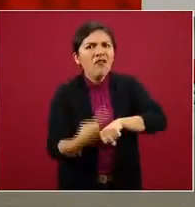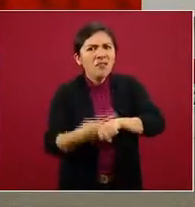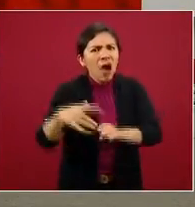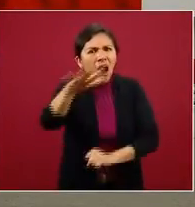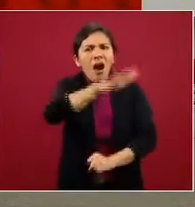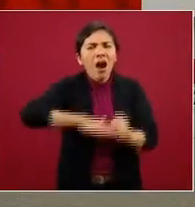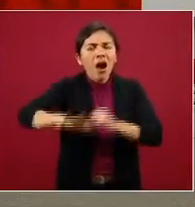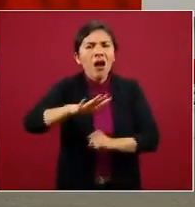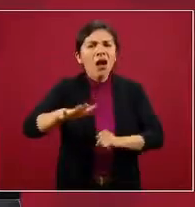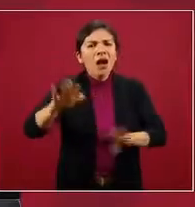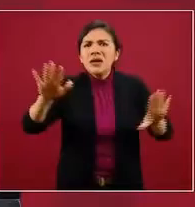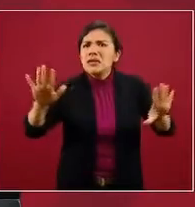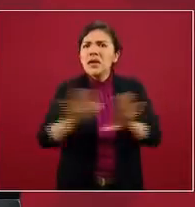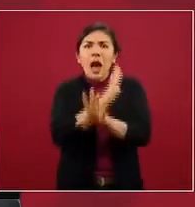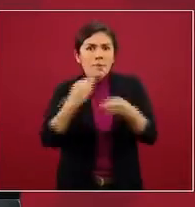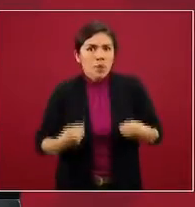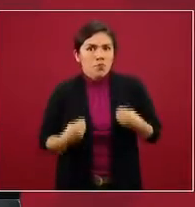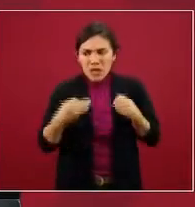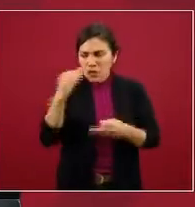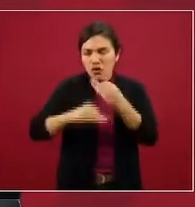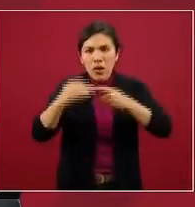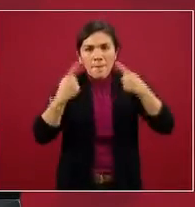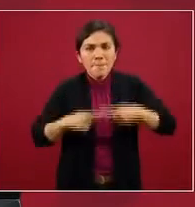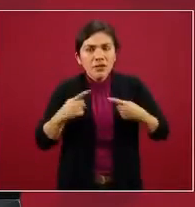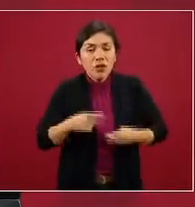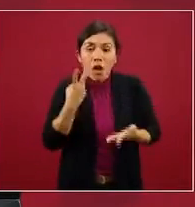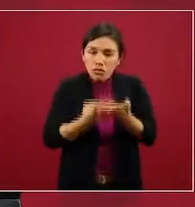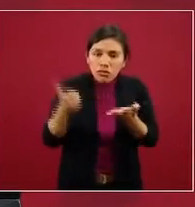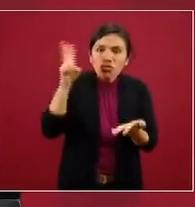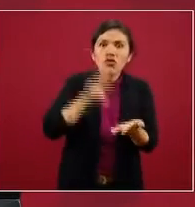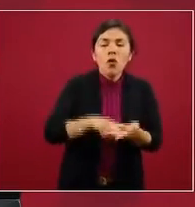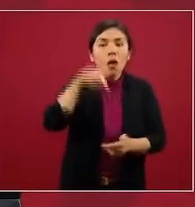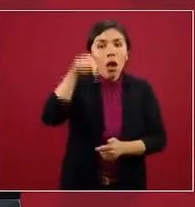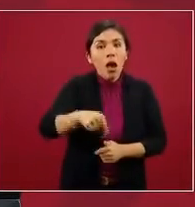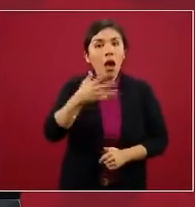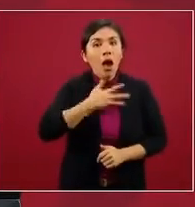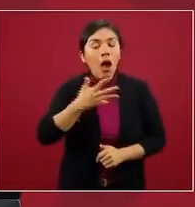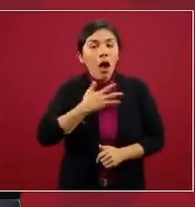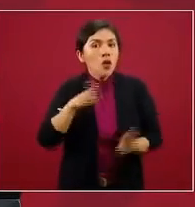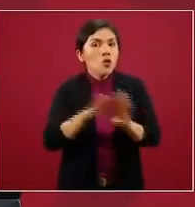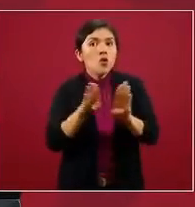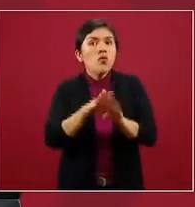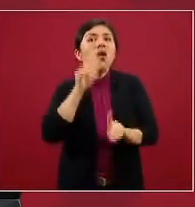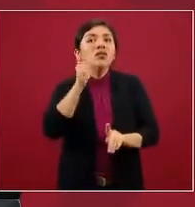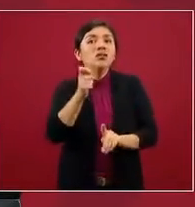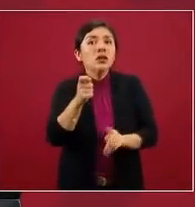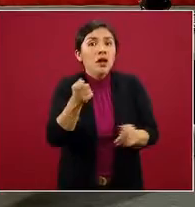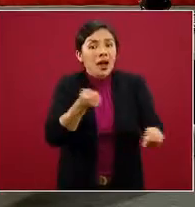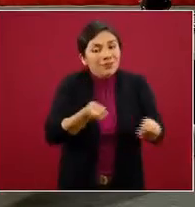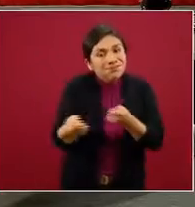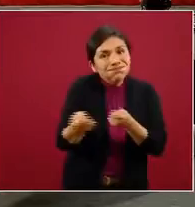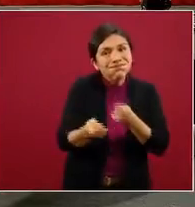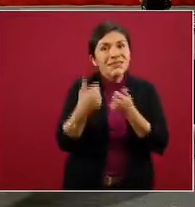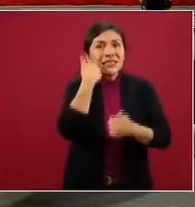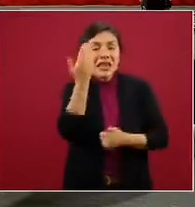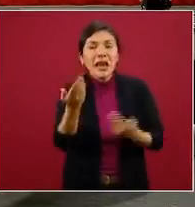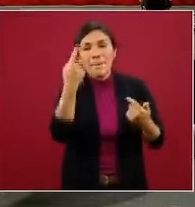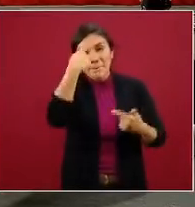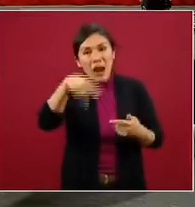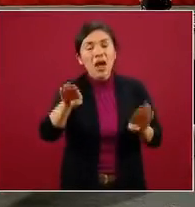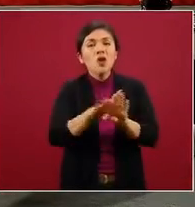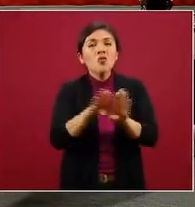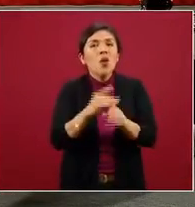altera toda la vida pública y que además tiene como consecuencia directa la medida de mitigación